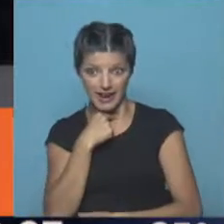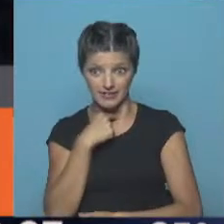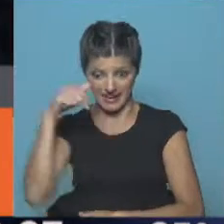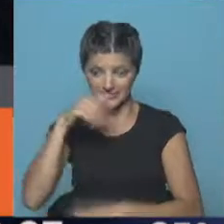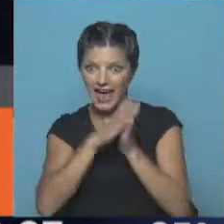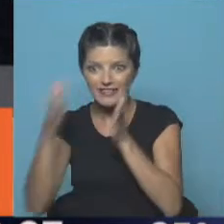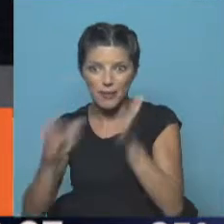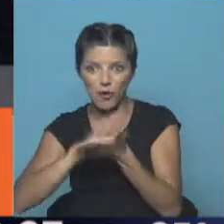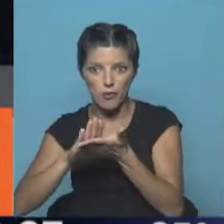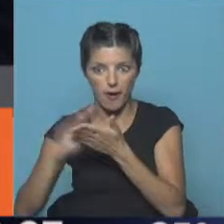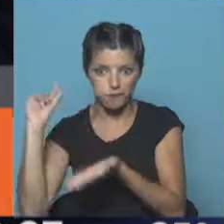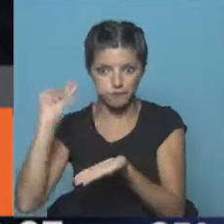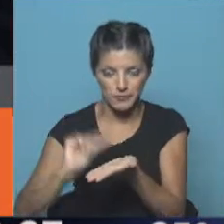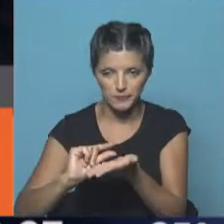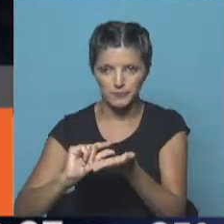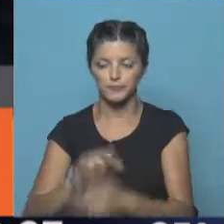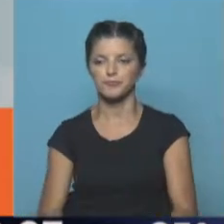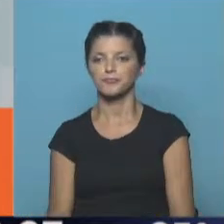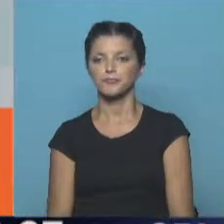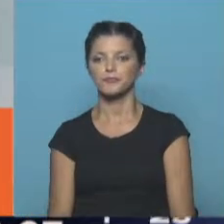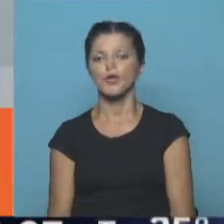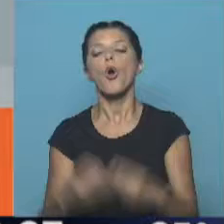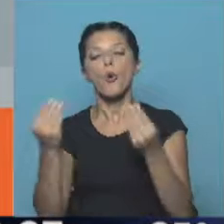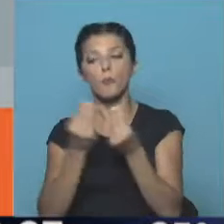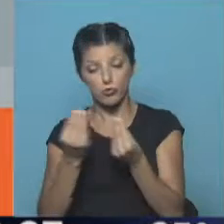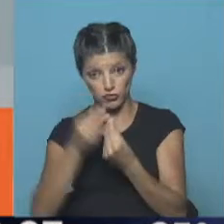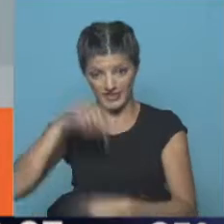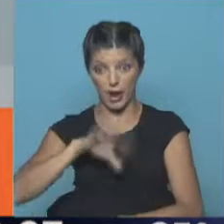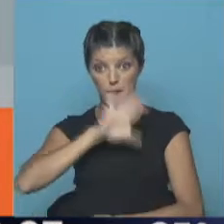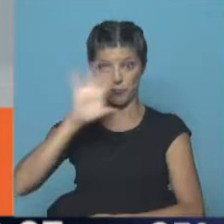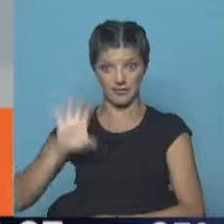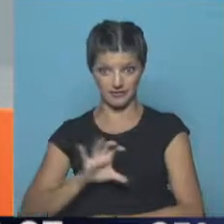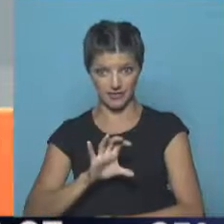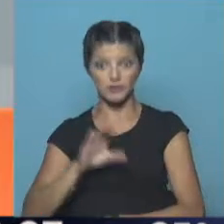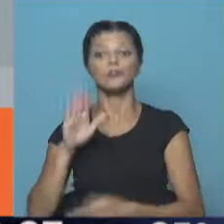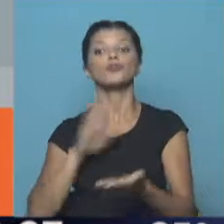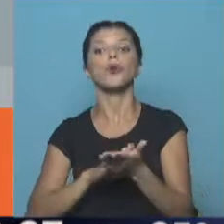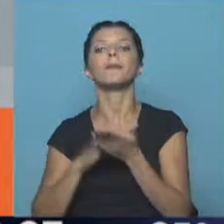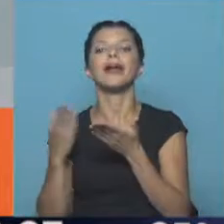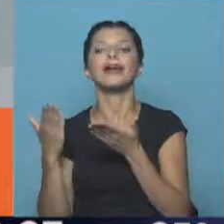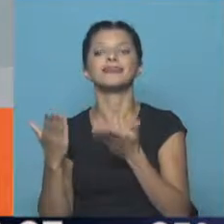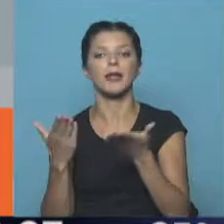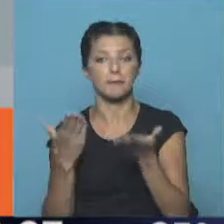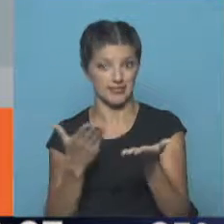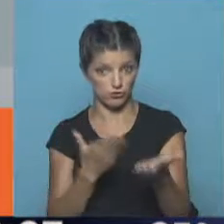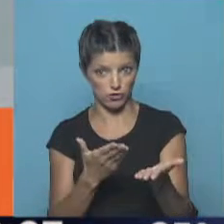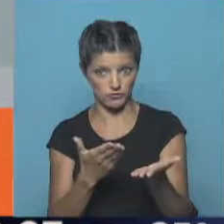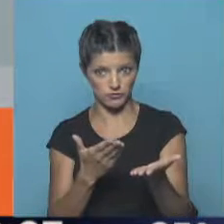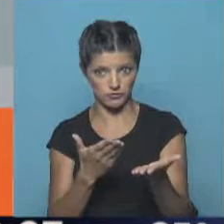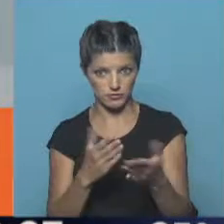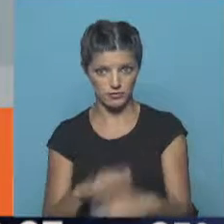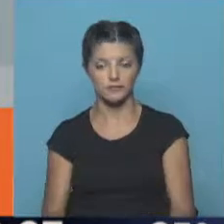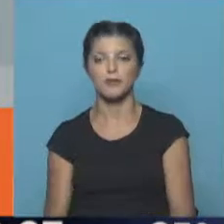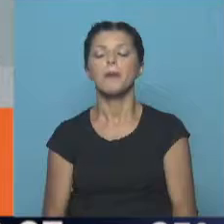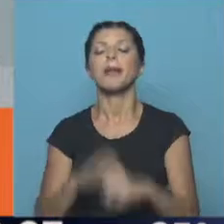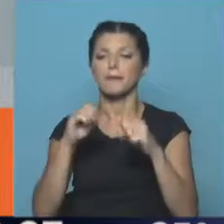nueva etapa de la Patagonia. Muchas de nuestras localidades, en cuanto a servicios que tienen que ver con mejorar su